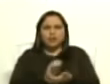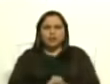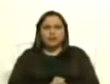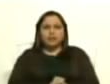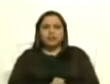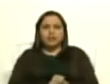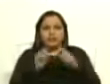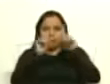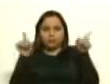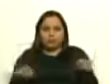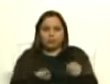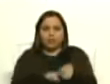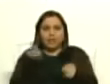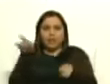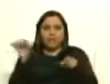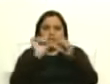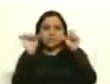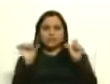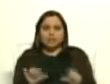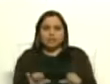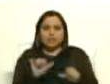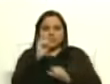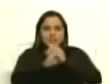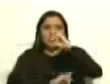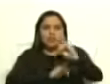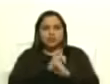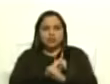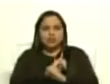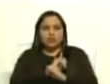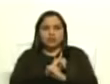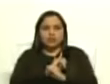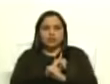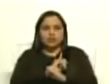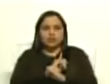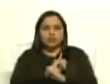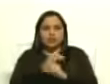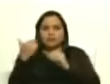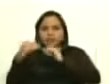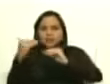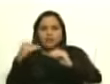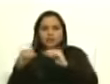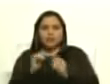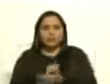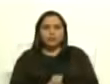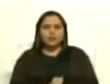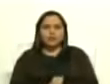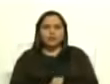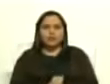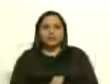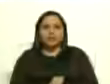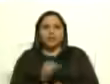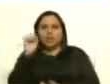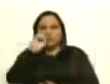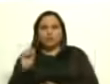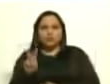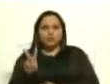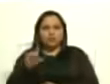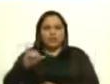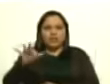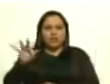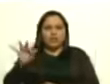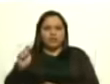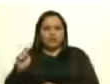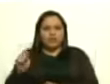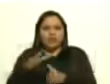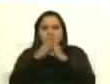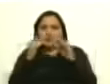Este es el sistema financiero internacional, el sistema de mensajería financiero SWIFT, donde todas las operaciones, transacciones financieras